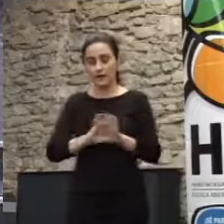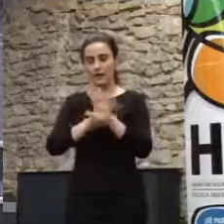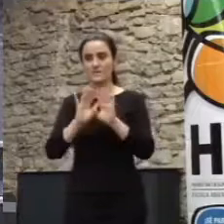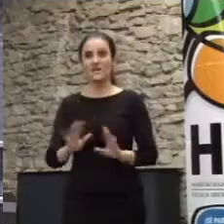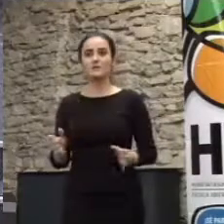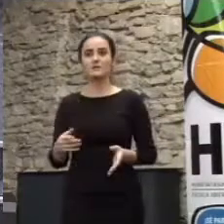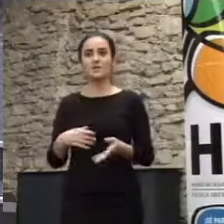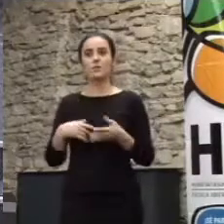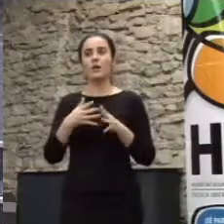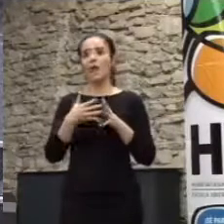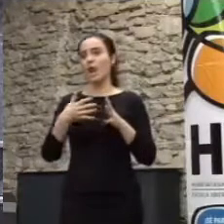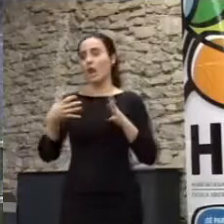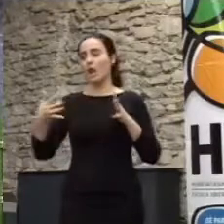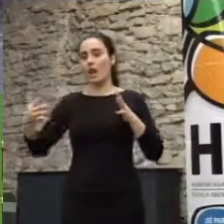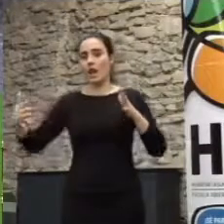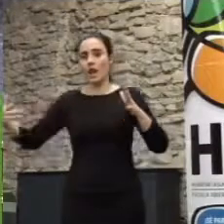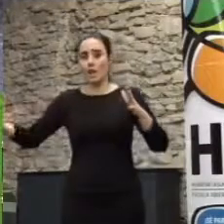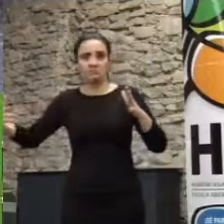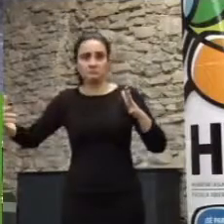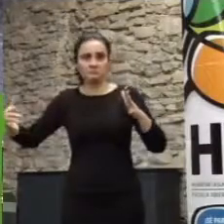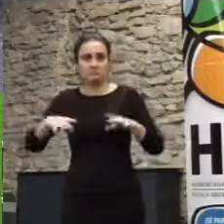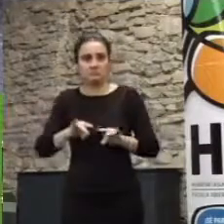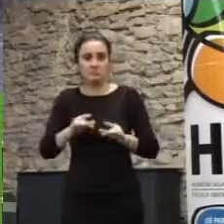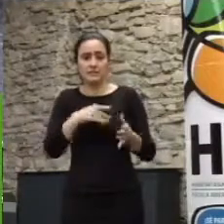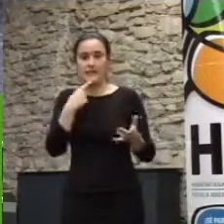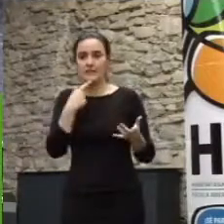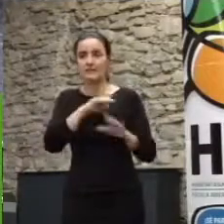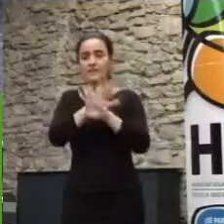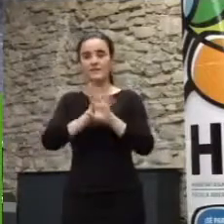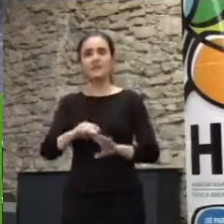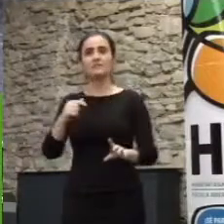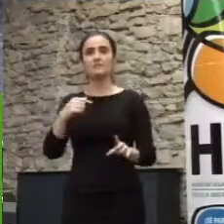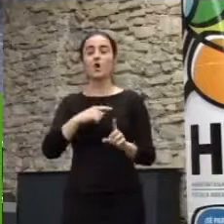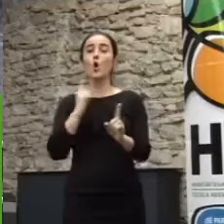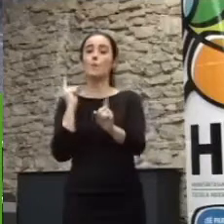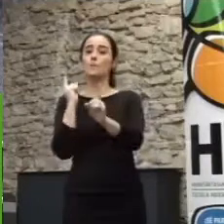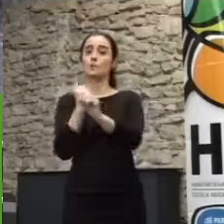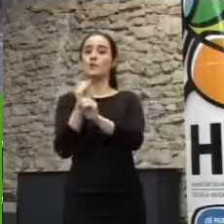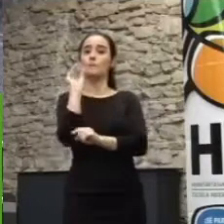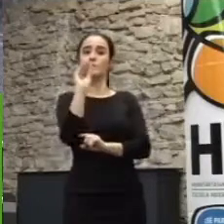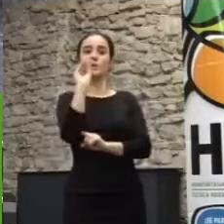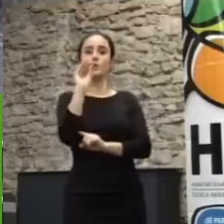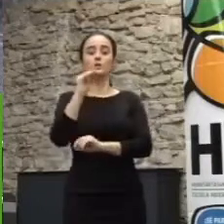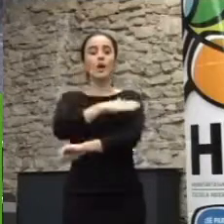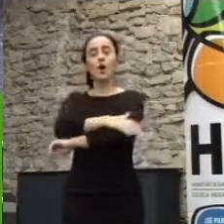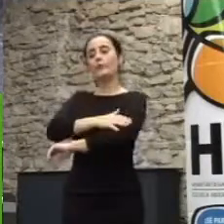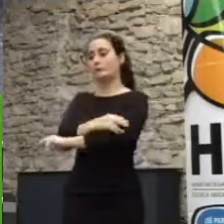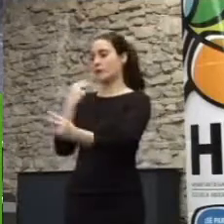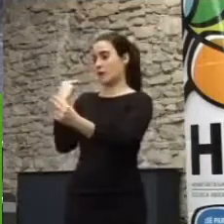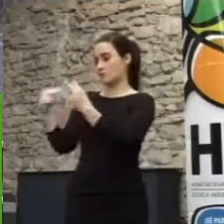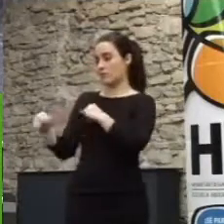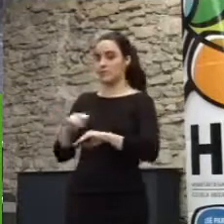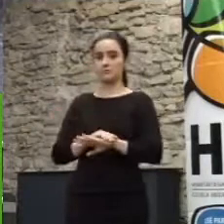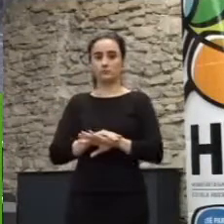sin ninguna necesidad, ¿no? La comisión básicamente es que la oposición pregunta, el gobierno responde. Básicamente, salvo en algunos